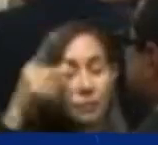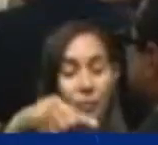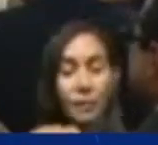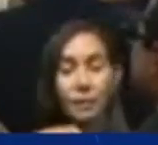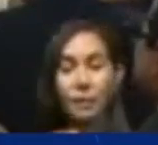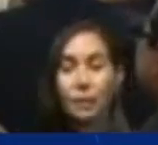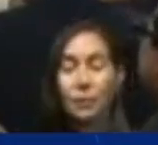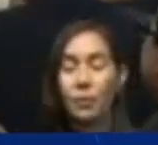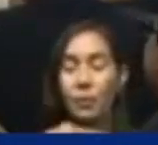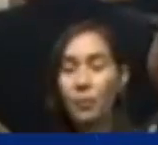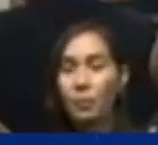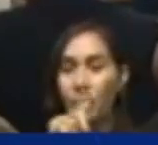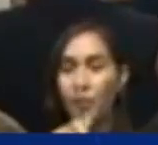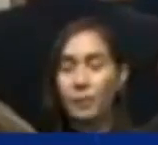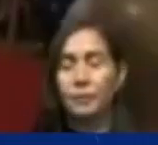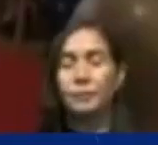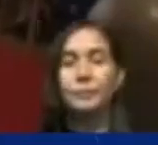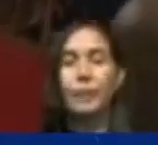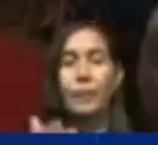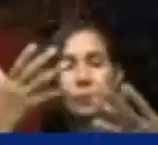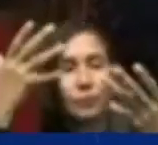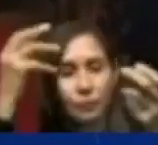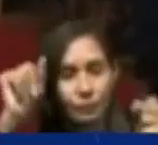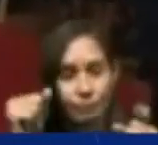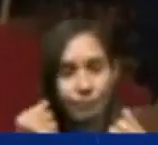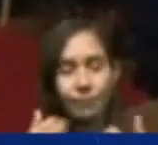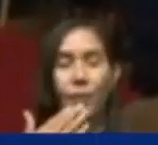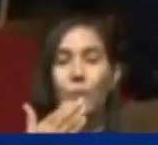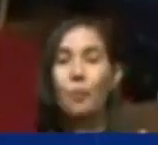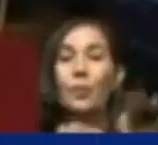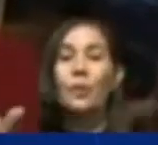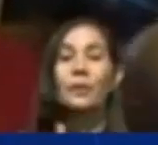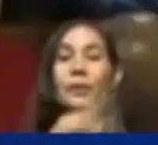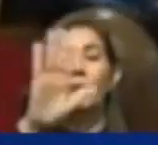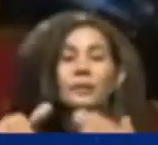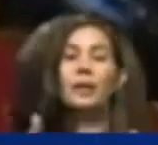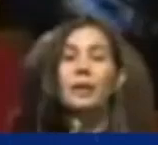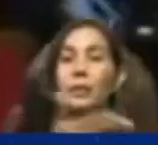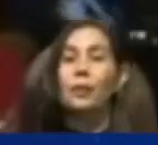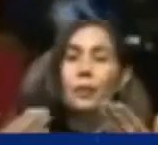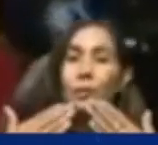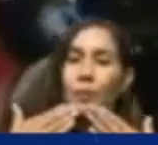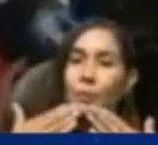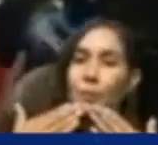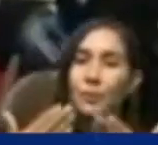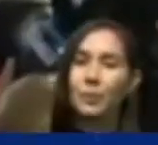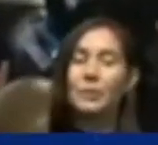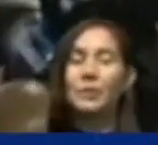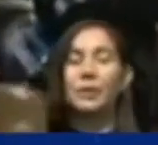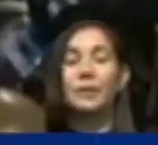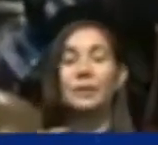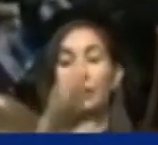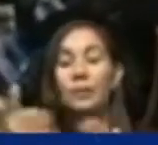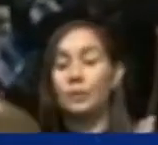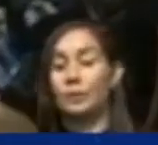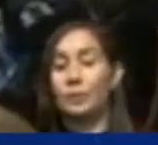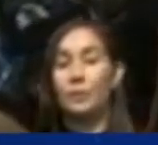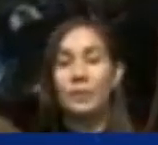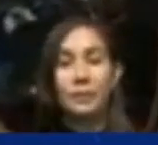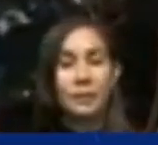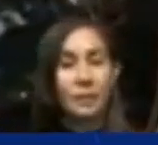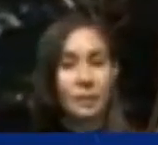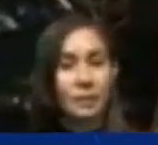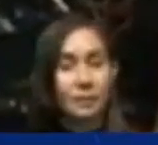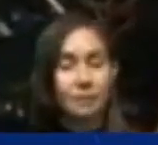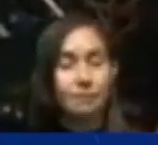presentando detalles de lo avanzado que van las discusiones en este sentido y bueno algo sí que llama la atención y que es de lo más interesante Pues